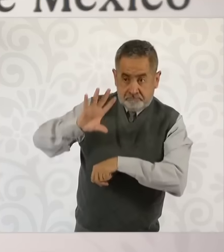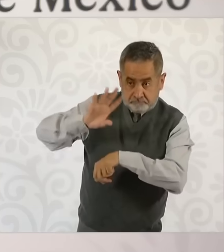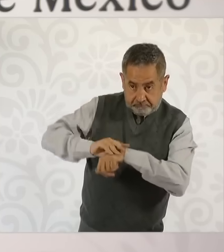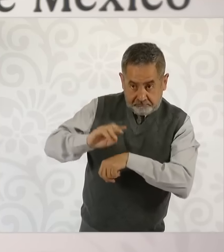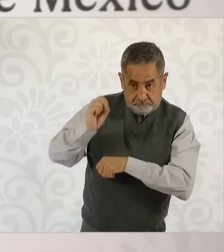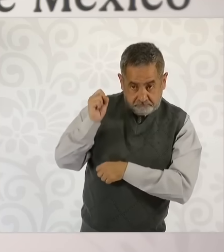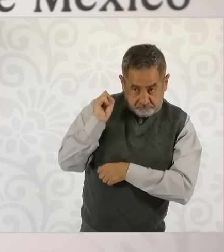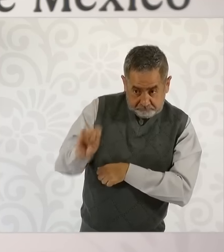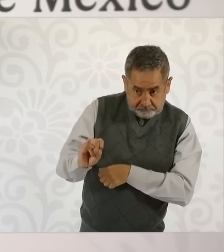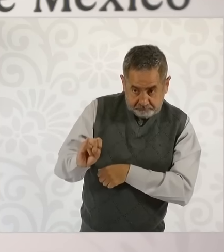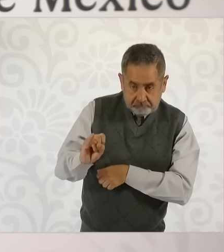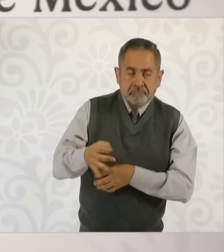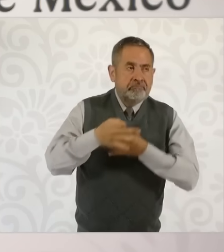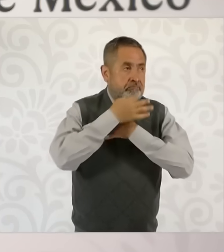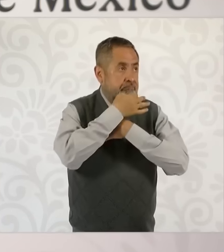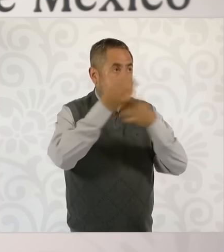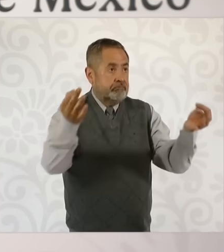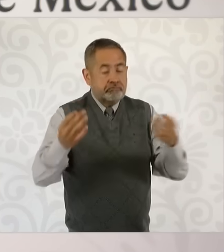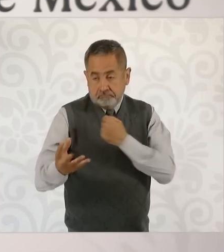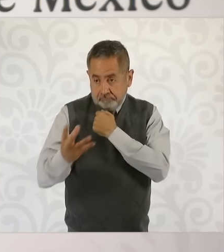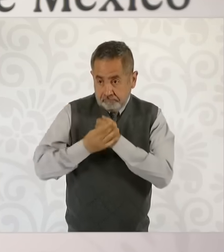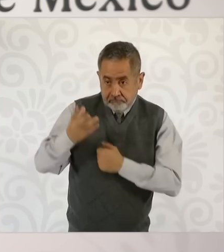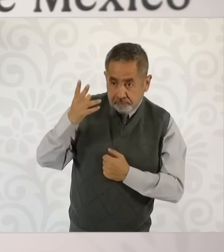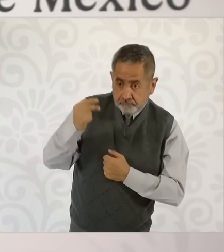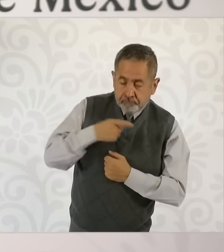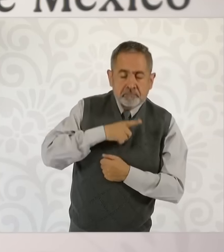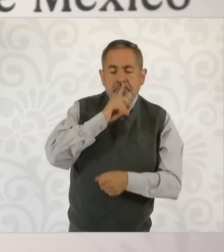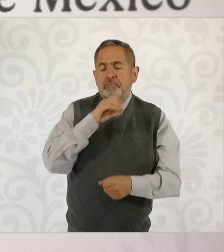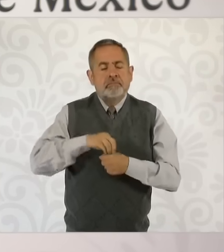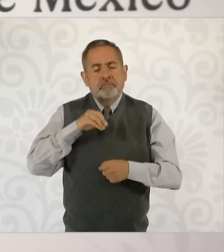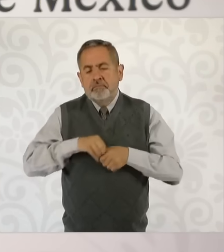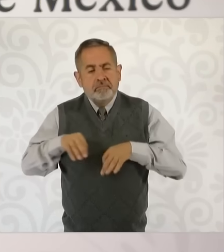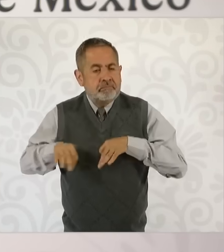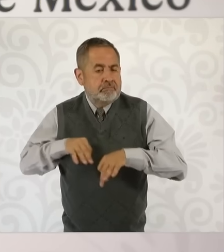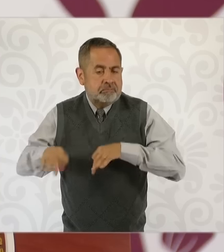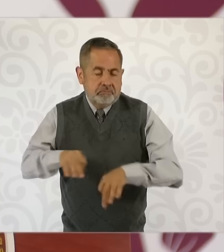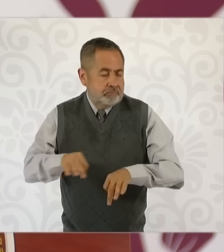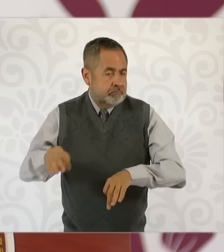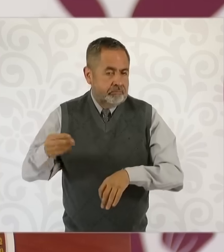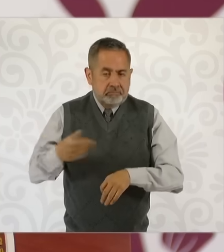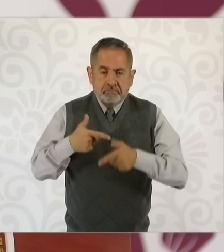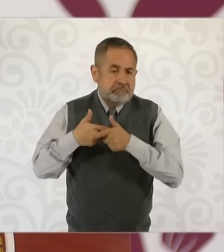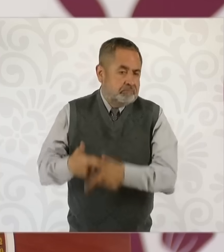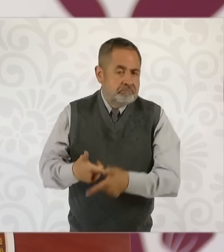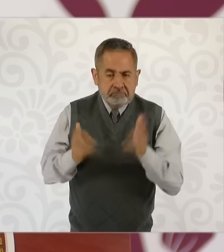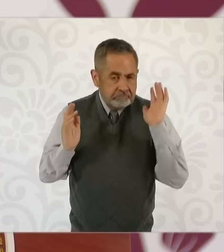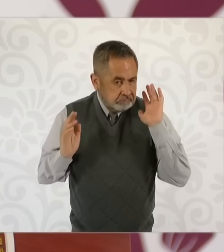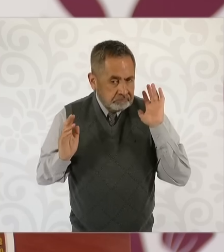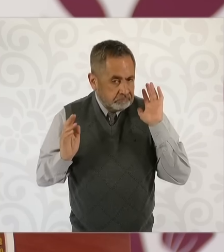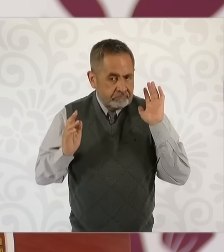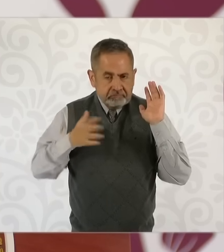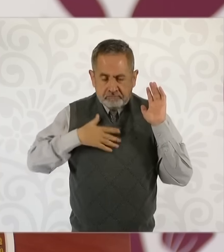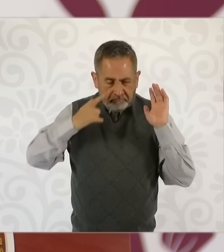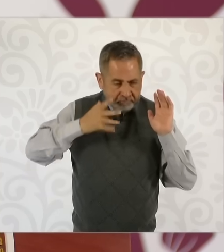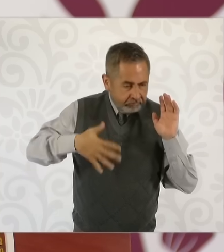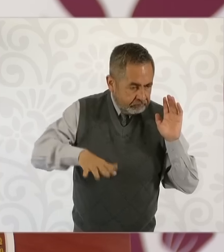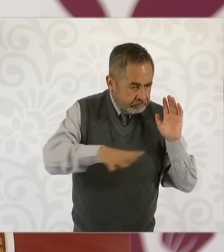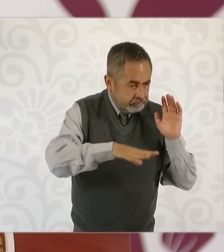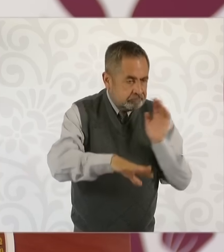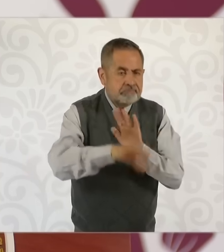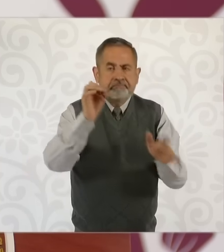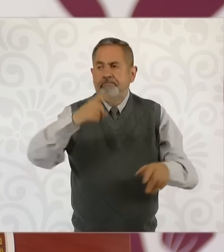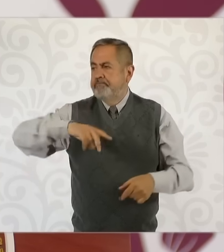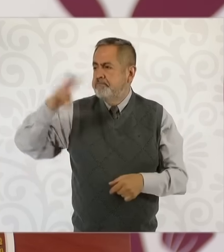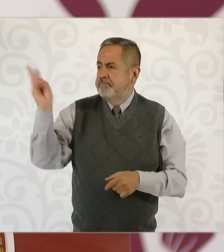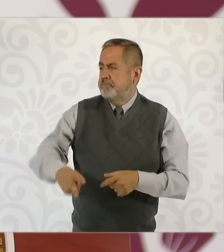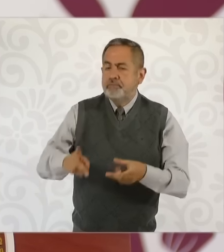seguir informando. Si no, pues nosotros seguimos trabajando para la verdad, la justicia y encontrar a